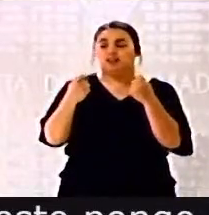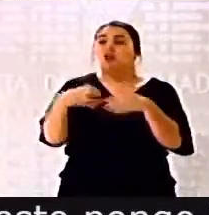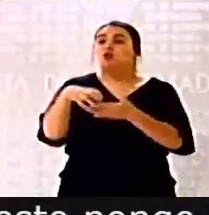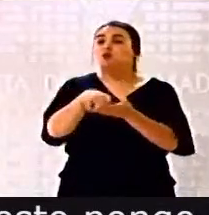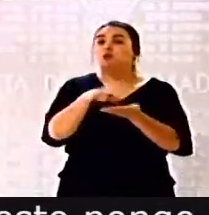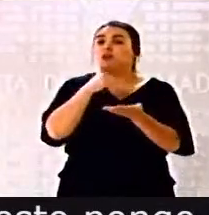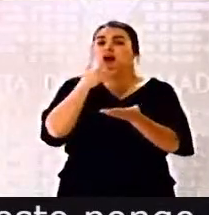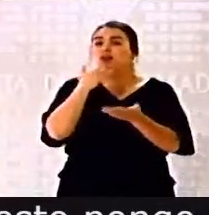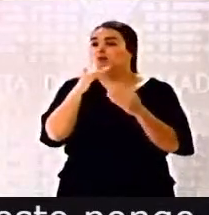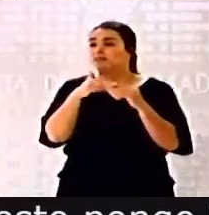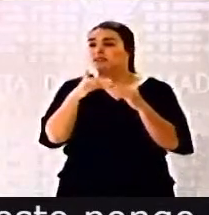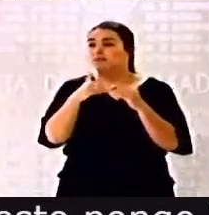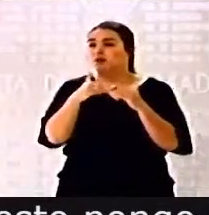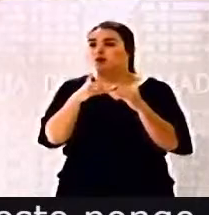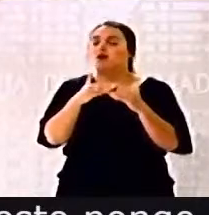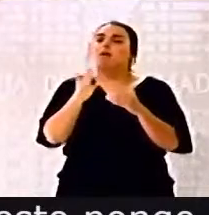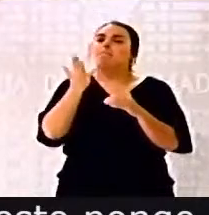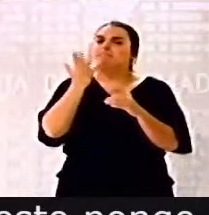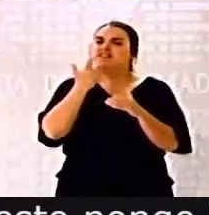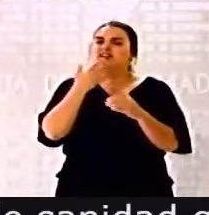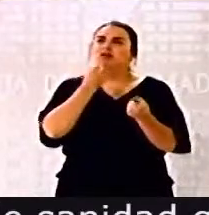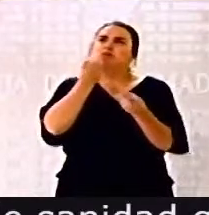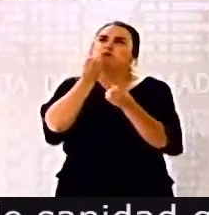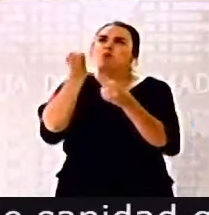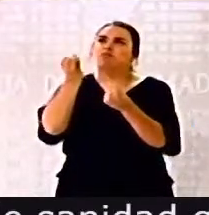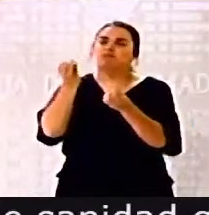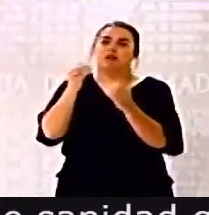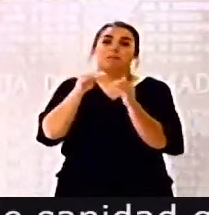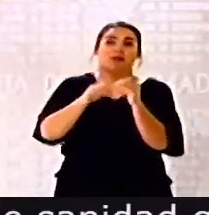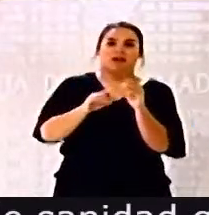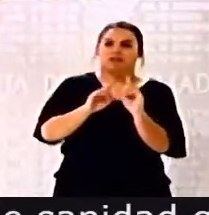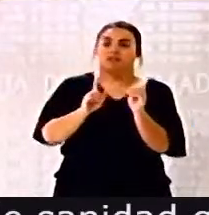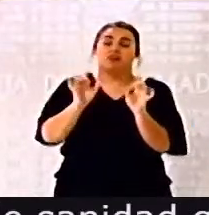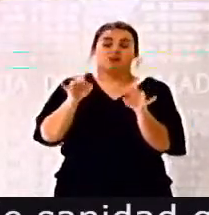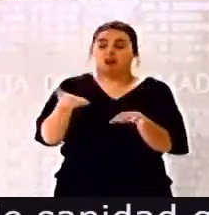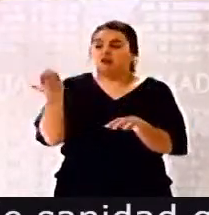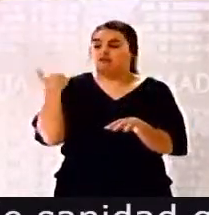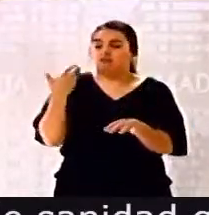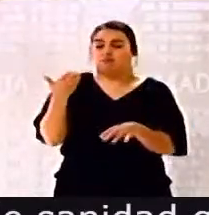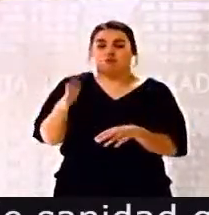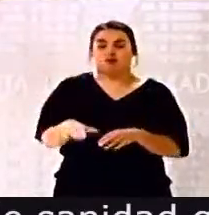duda prefieren pasarse que quedarse cortos. Y eso es lo que pasó con el fallecido de ayer.